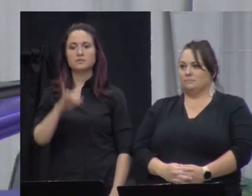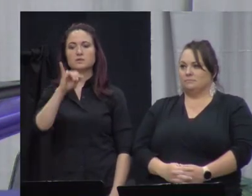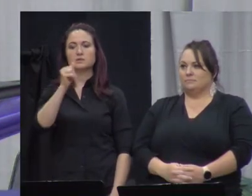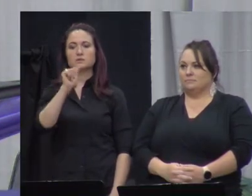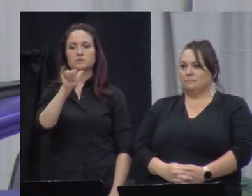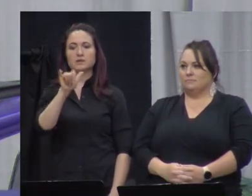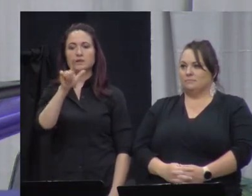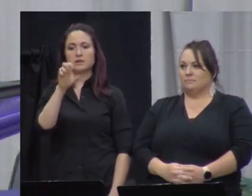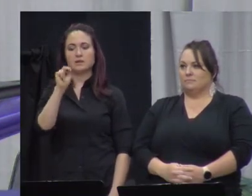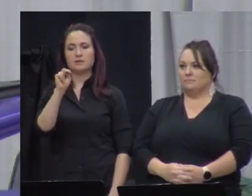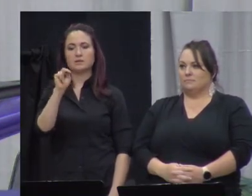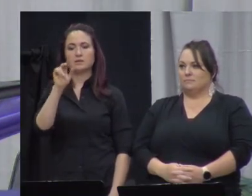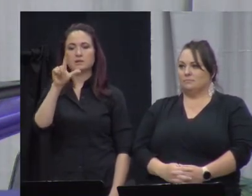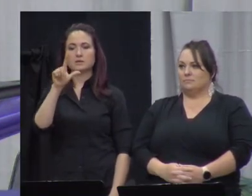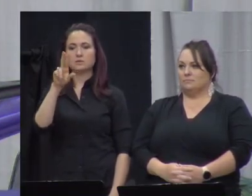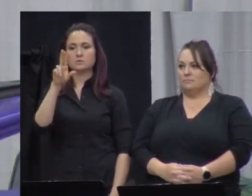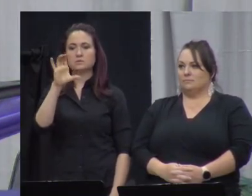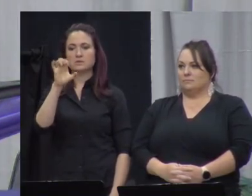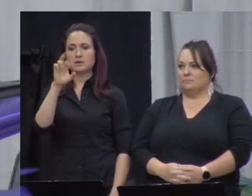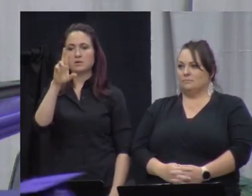Jalen Lucero.